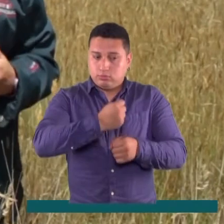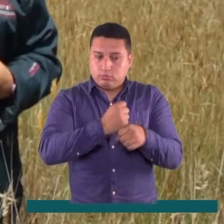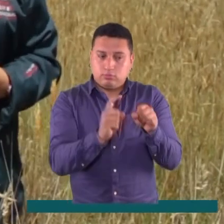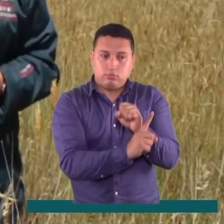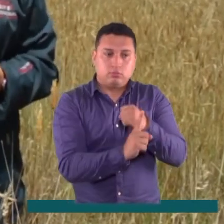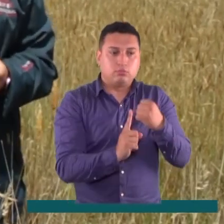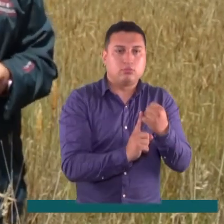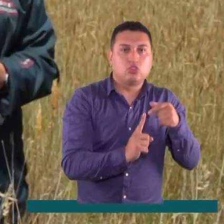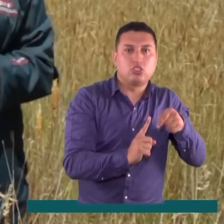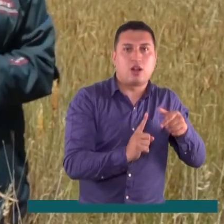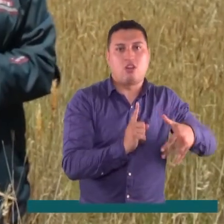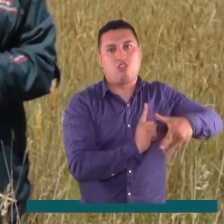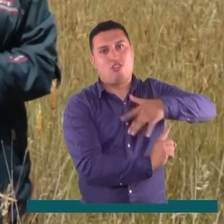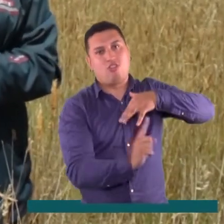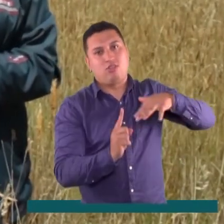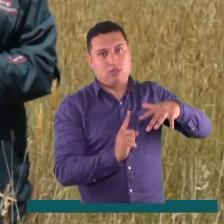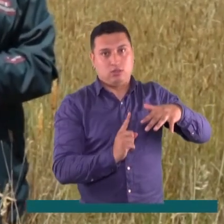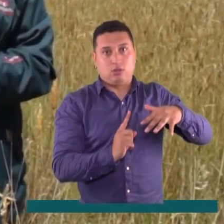trabajado en el contexto social.